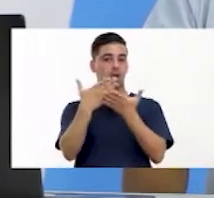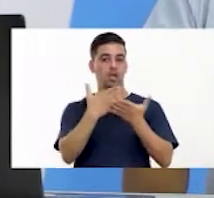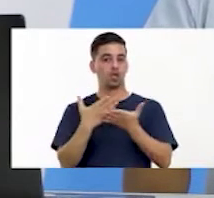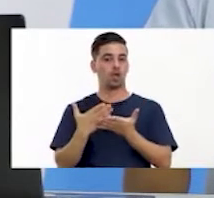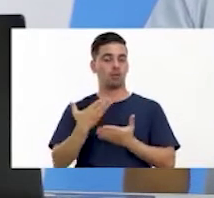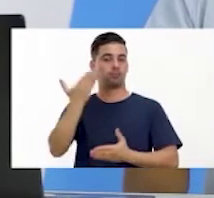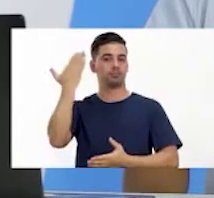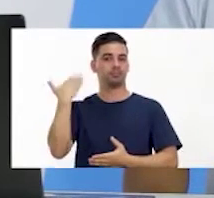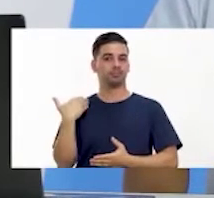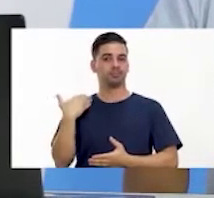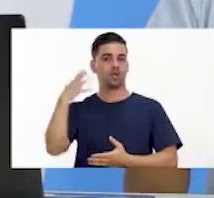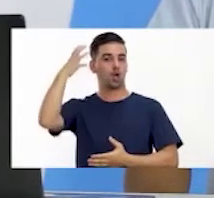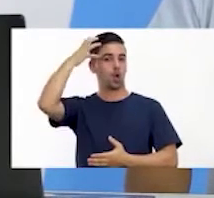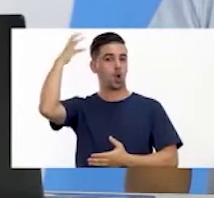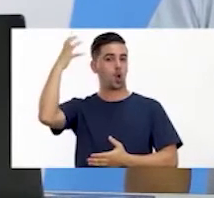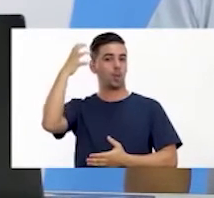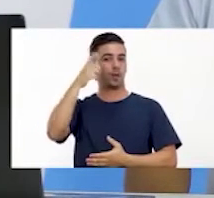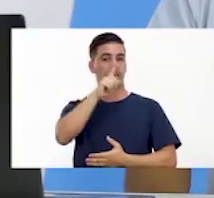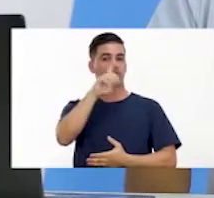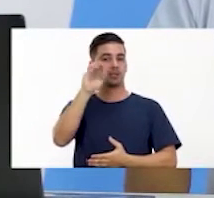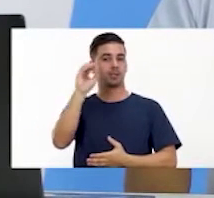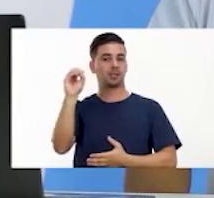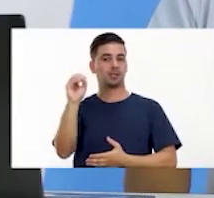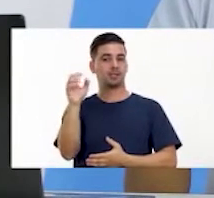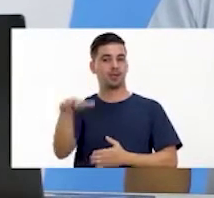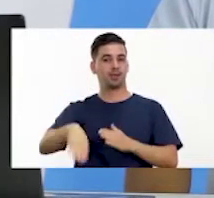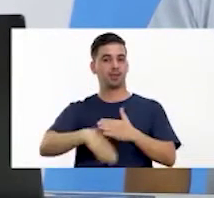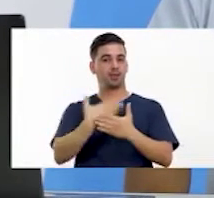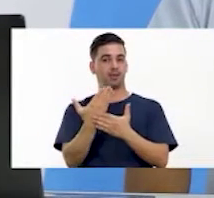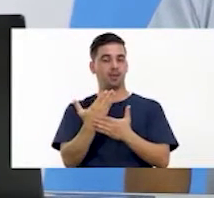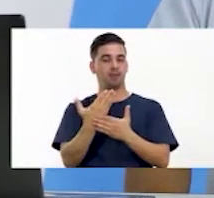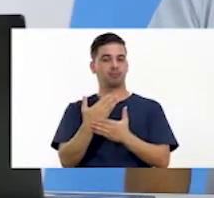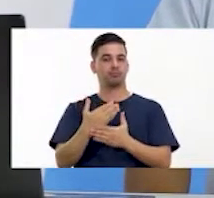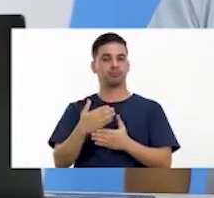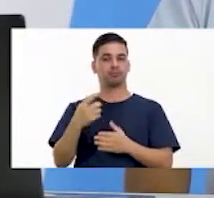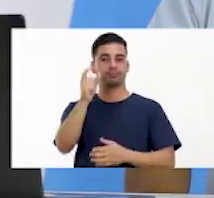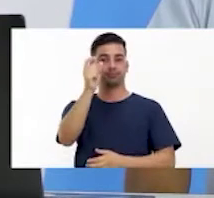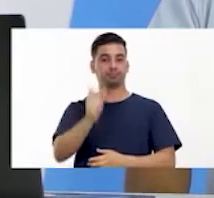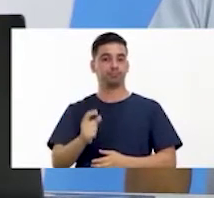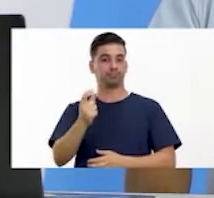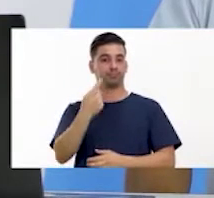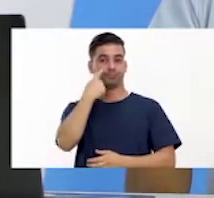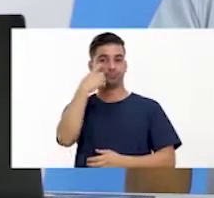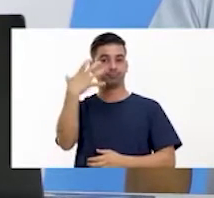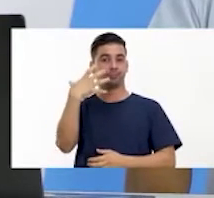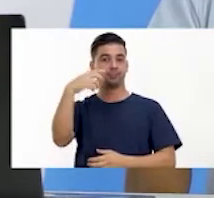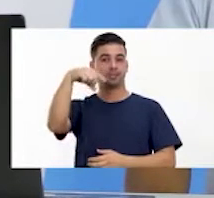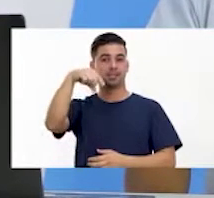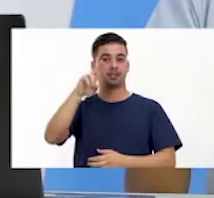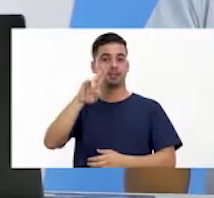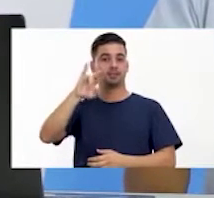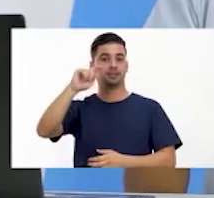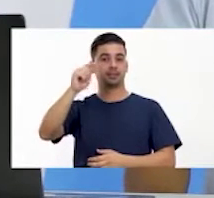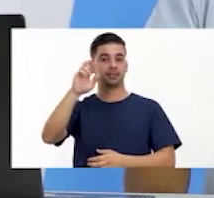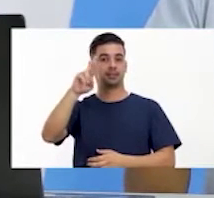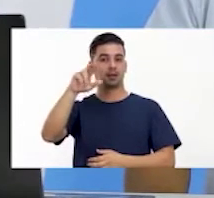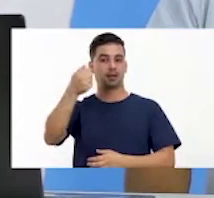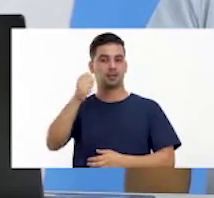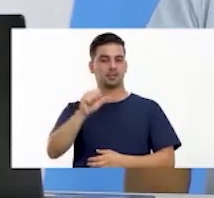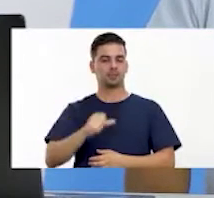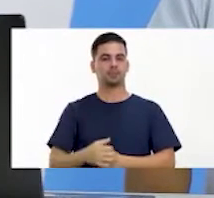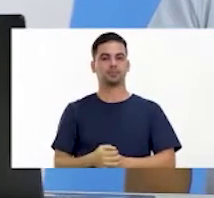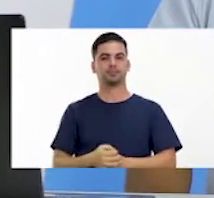Trabajamos en el encuentro anterior el gobierno de los 100 días y el papel de Antonio Guiteras dentro del mismo. Y